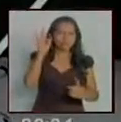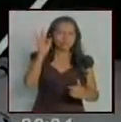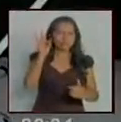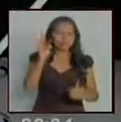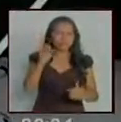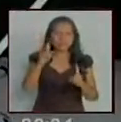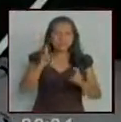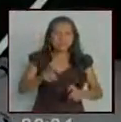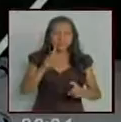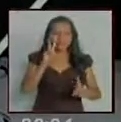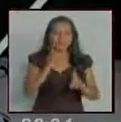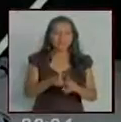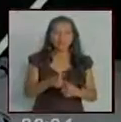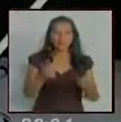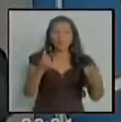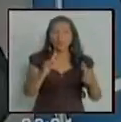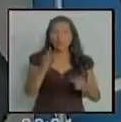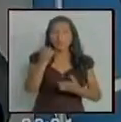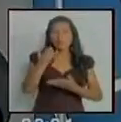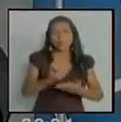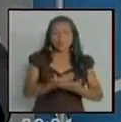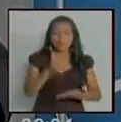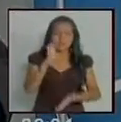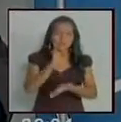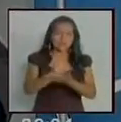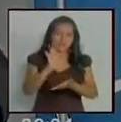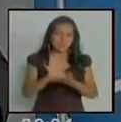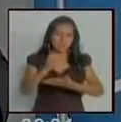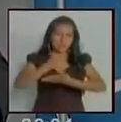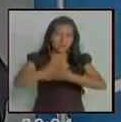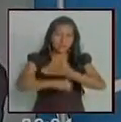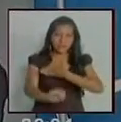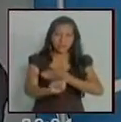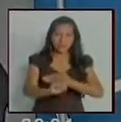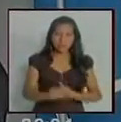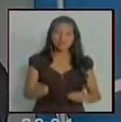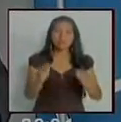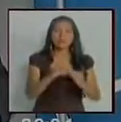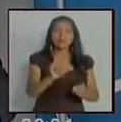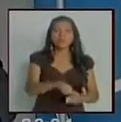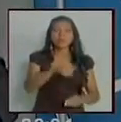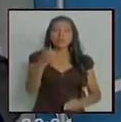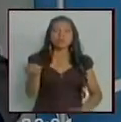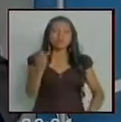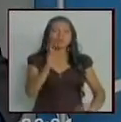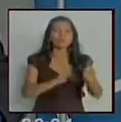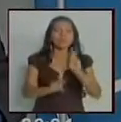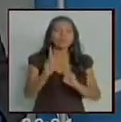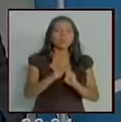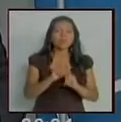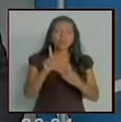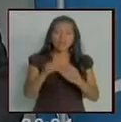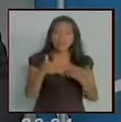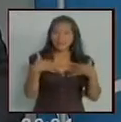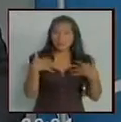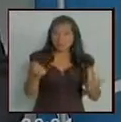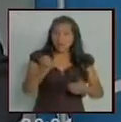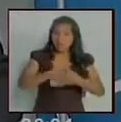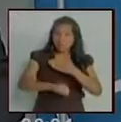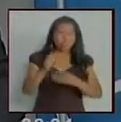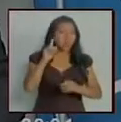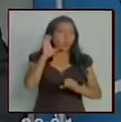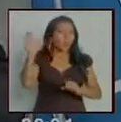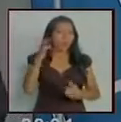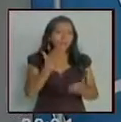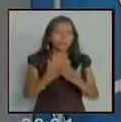y una cosa es la persona que nacen con esta discapacidad, otra cosa es aquellas personas que terminan perdiendo el sentido del oído